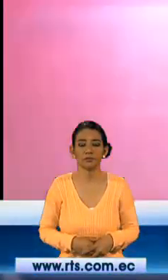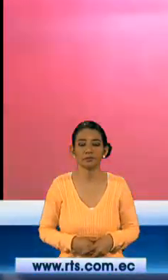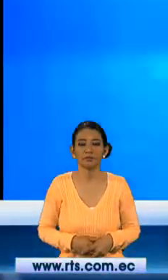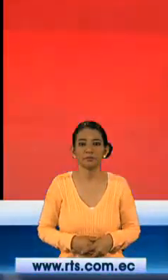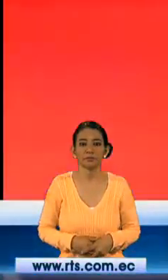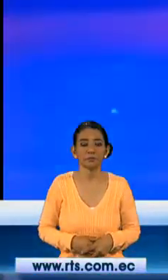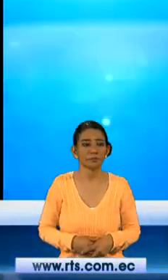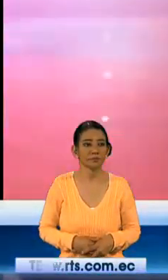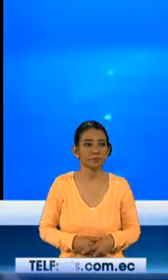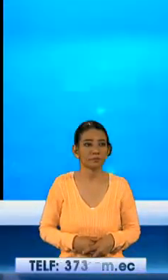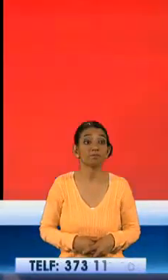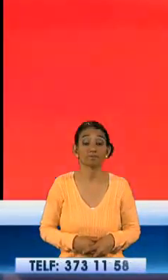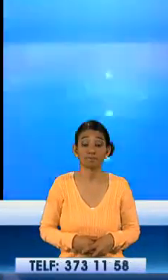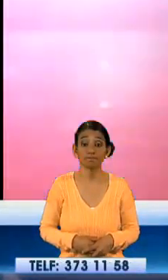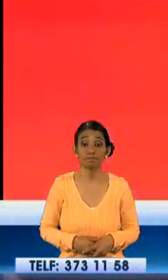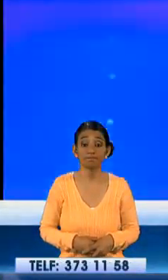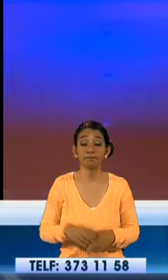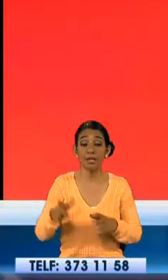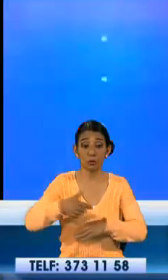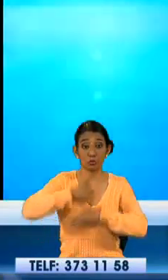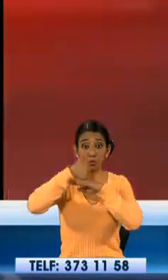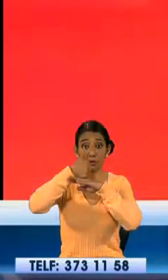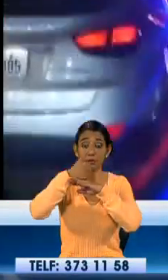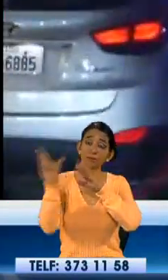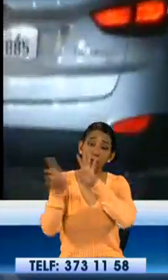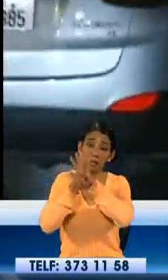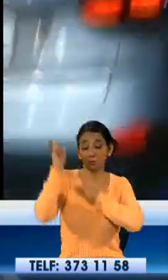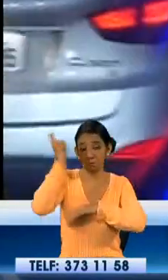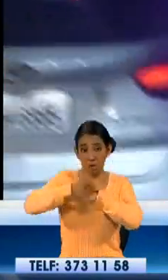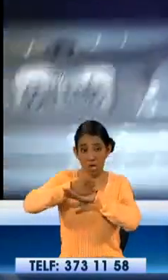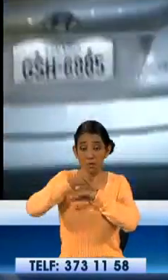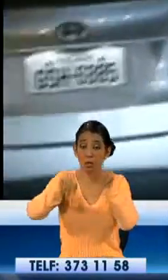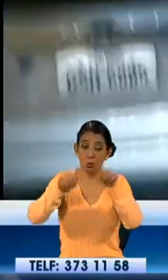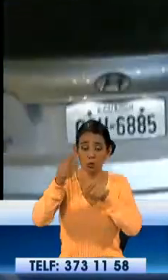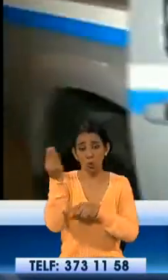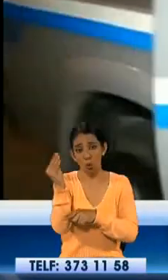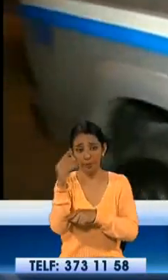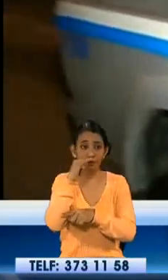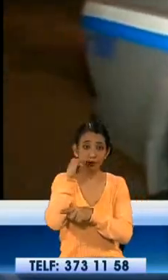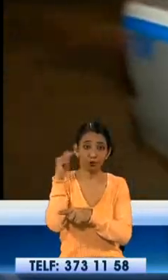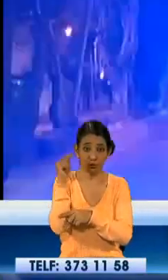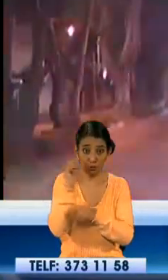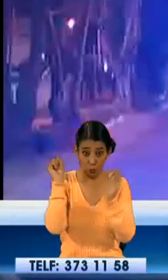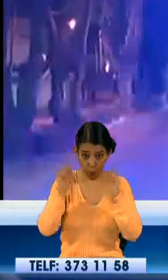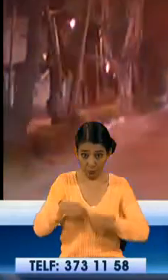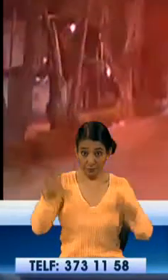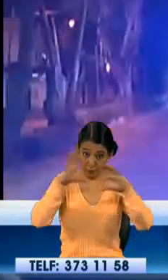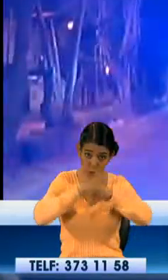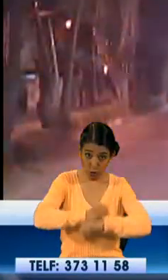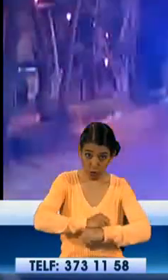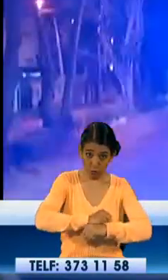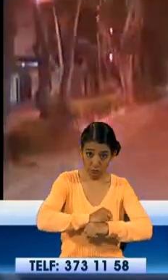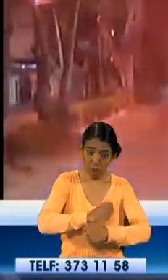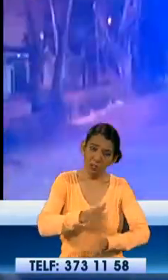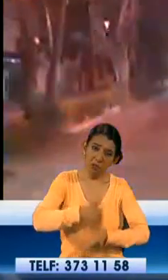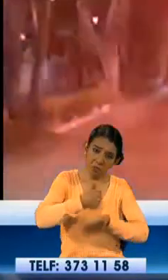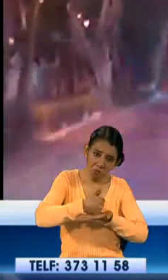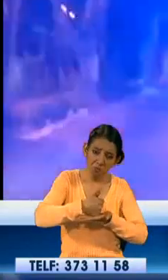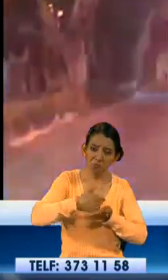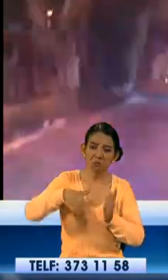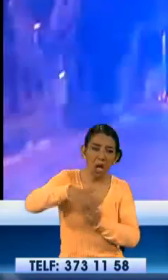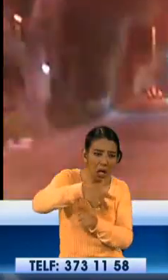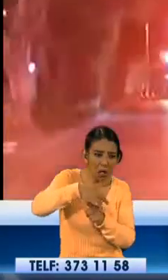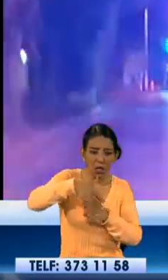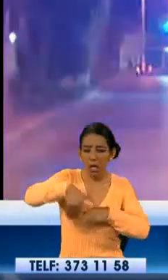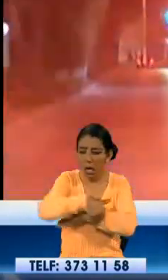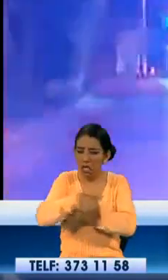Para hacer cumplir la disposición que prohíbe que menores de edad deambulen por aceras y parques pasadas las 23 horas,